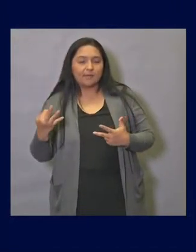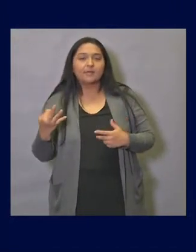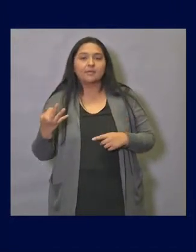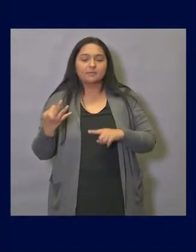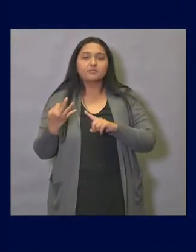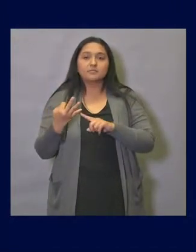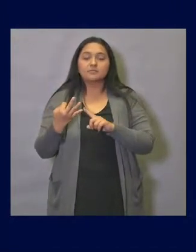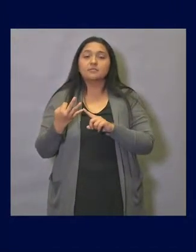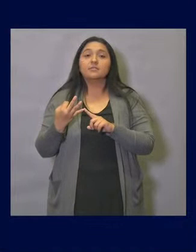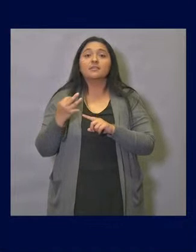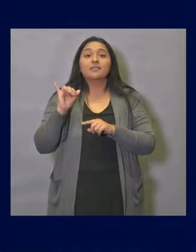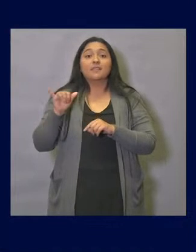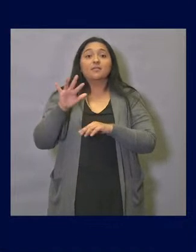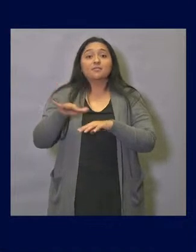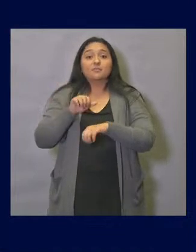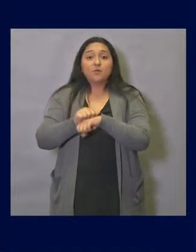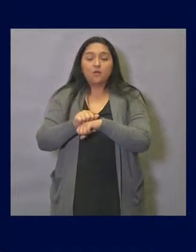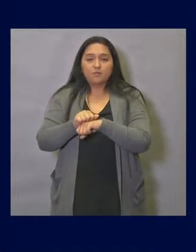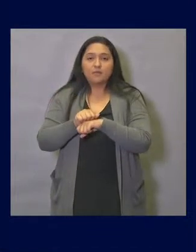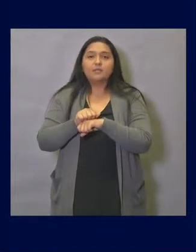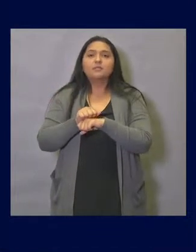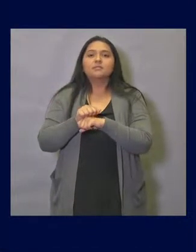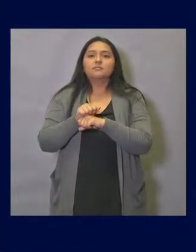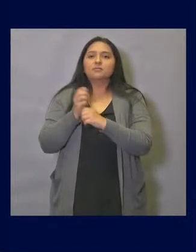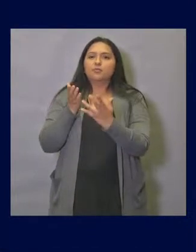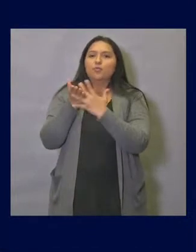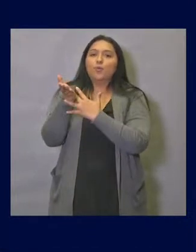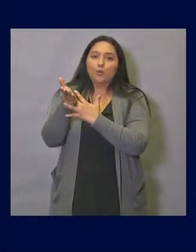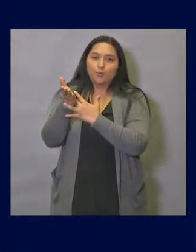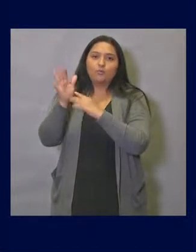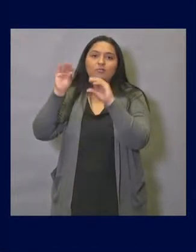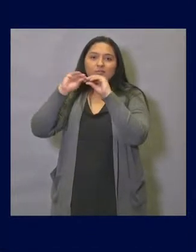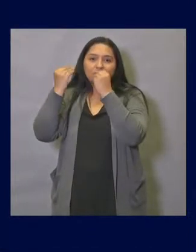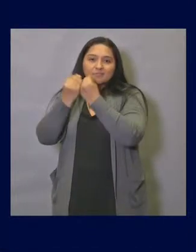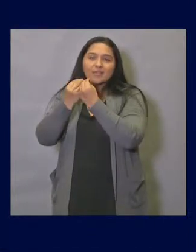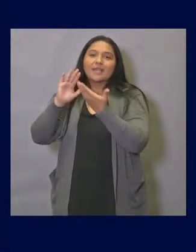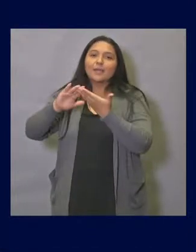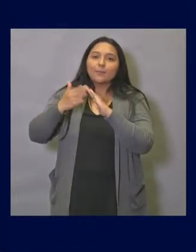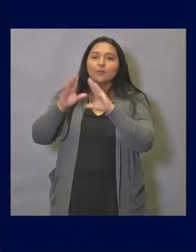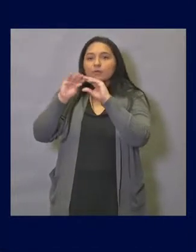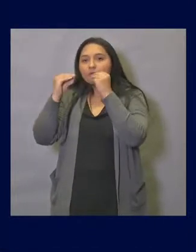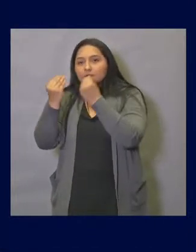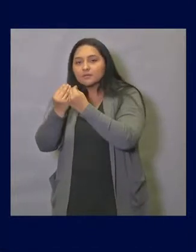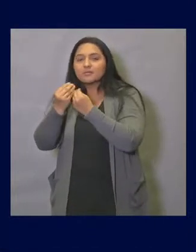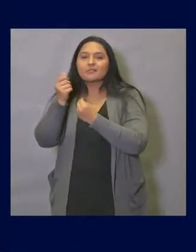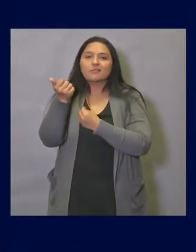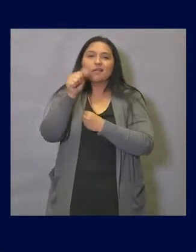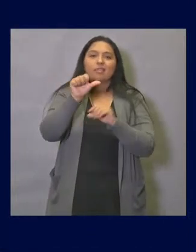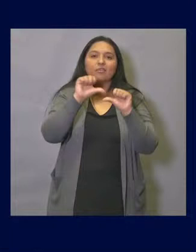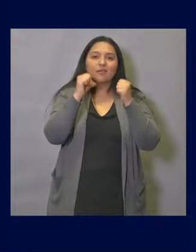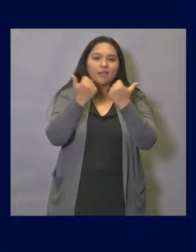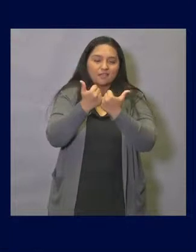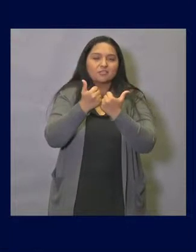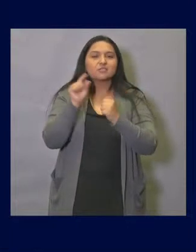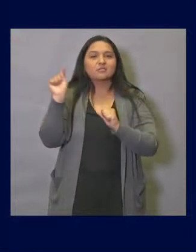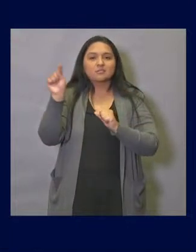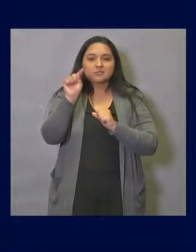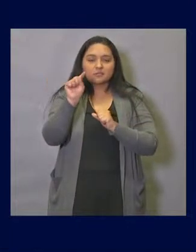de la divulgación por parte de organizaciones comunitarias y funcionarios